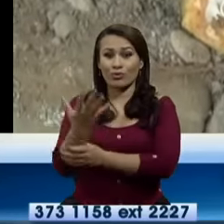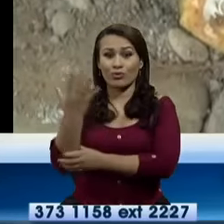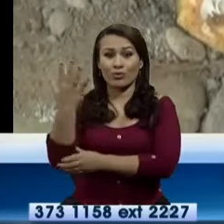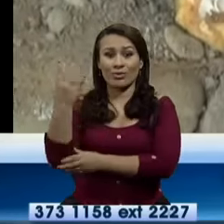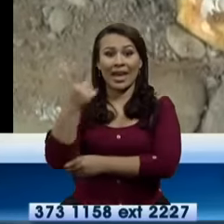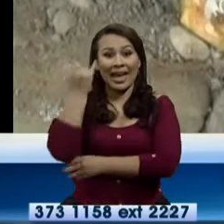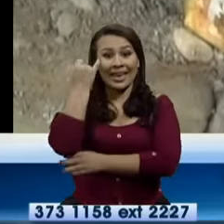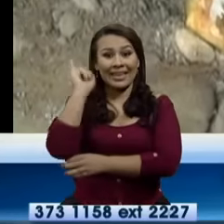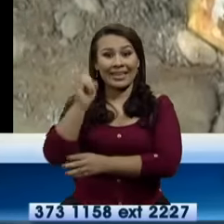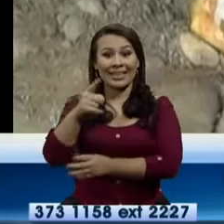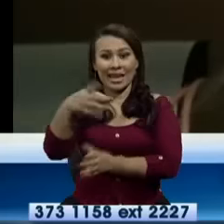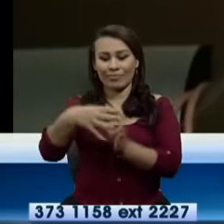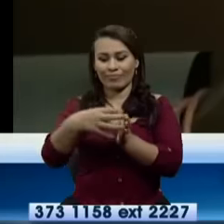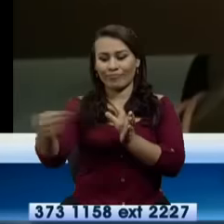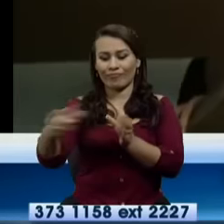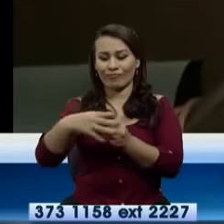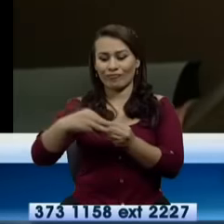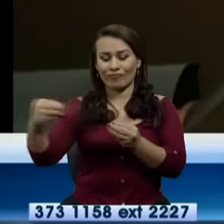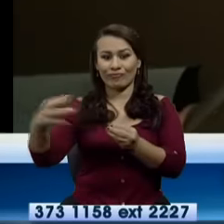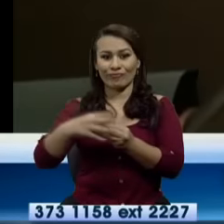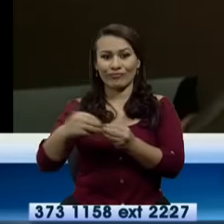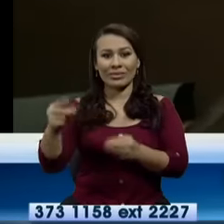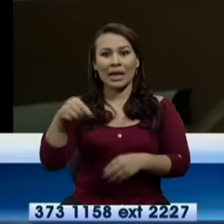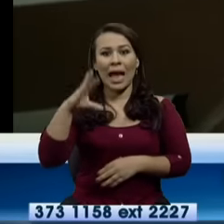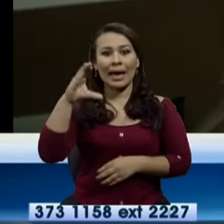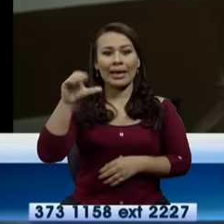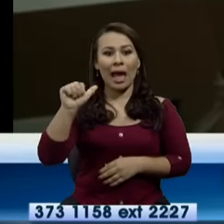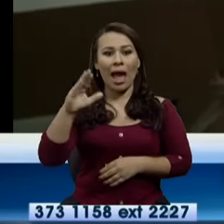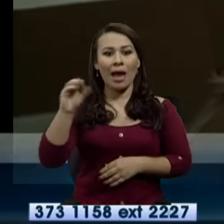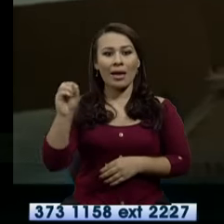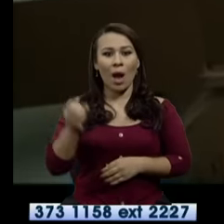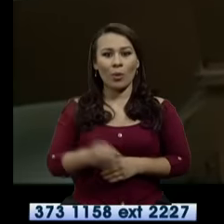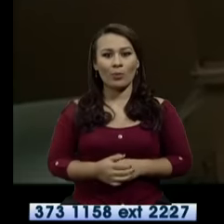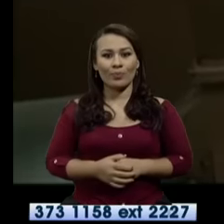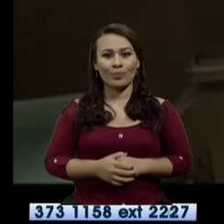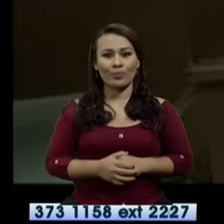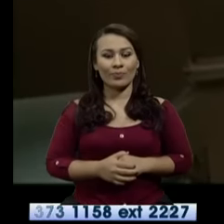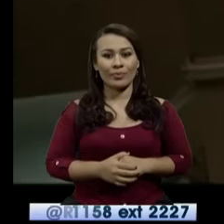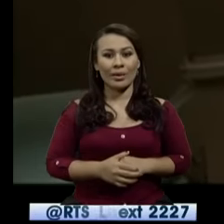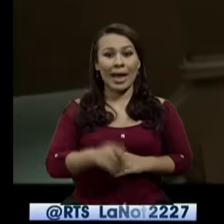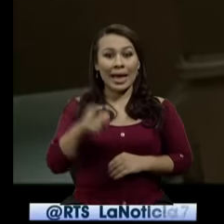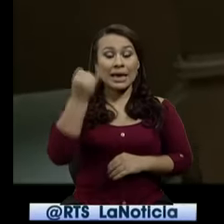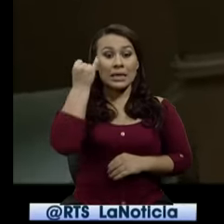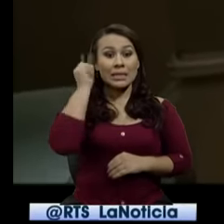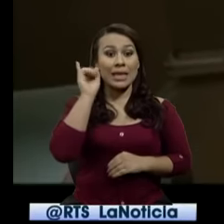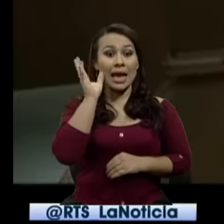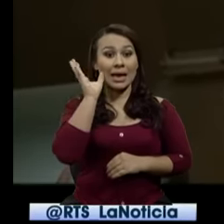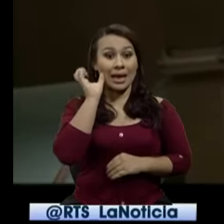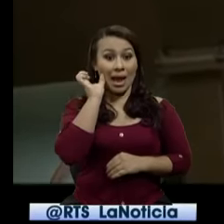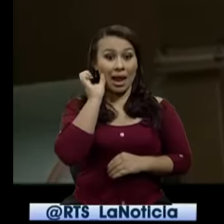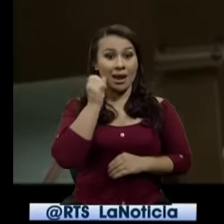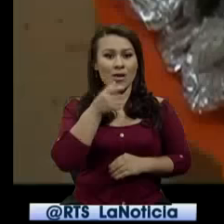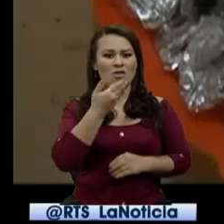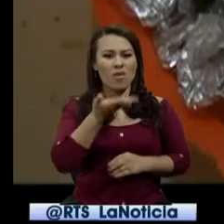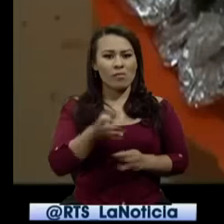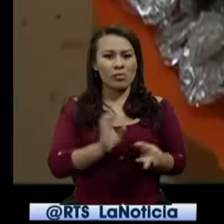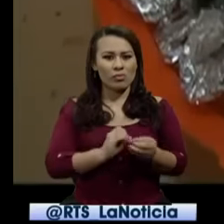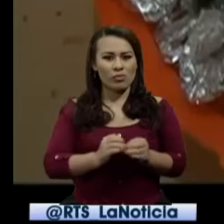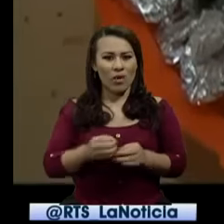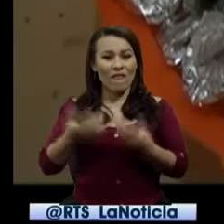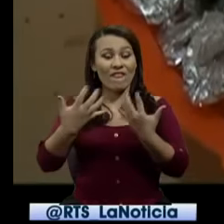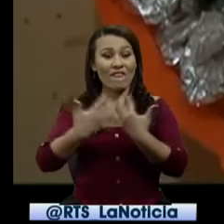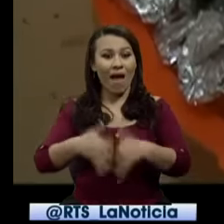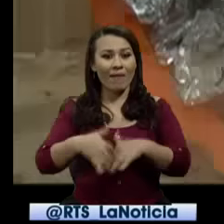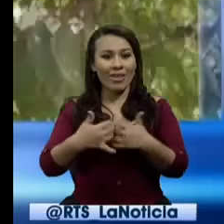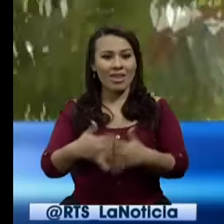incursionar en algo más cido procado la creación de una pequeña pero productiva fábrica